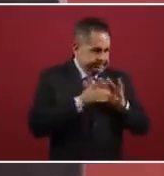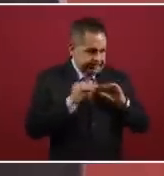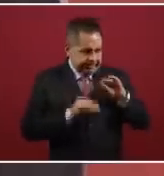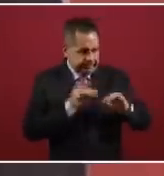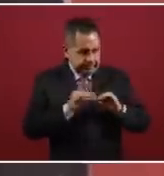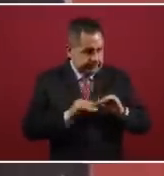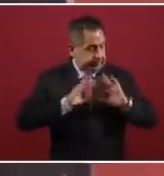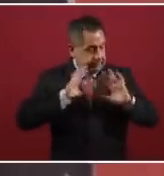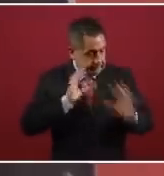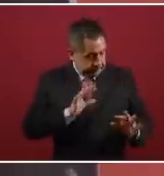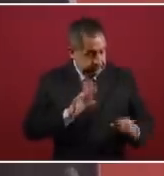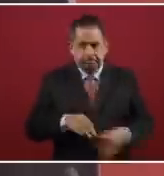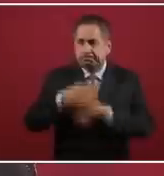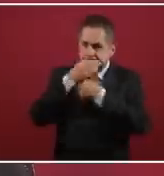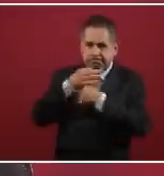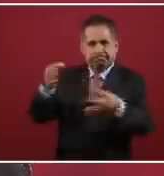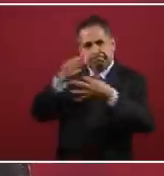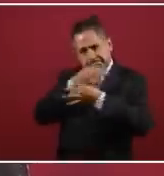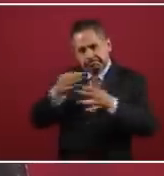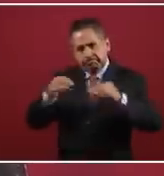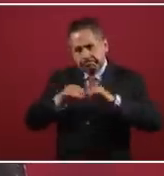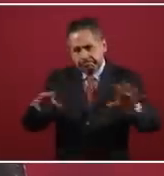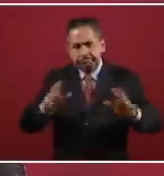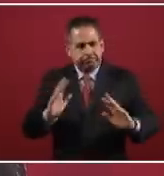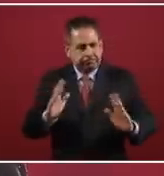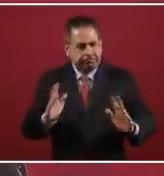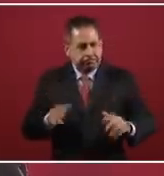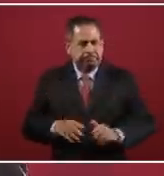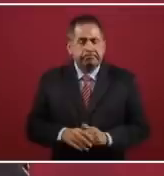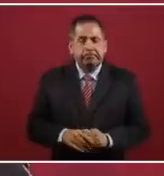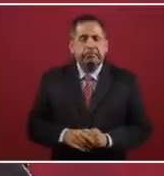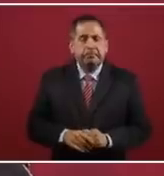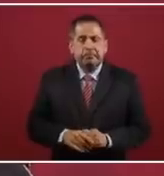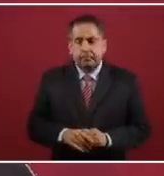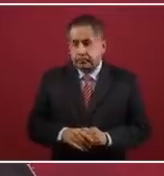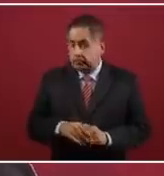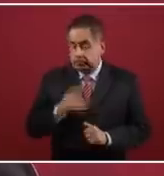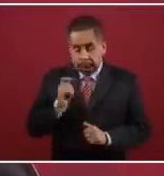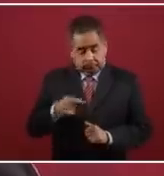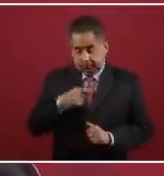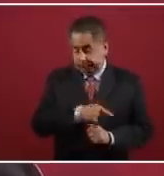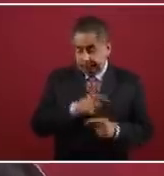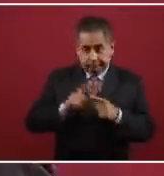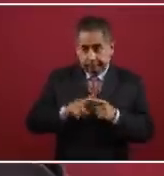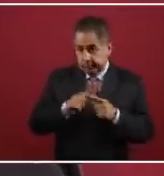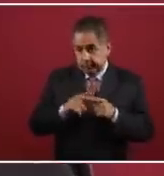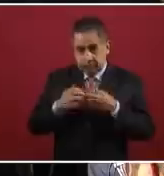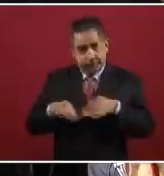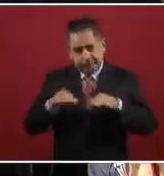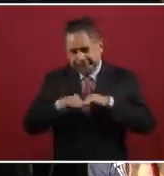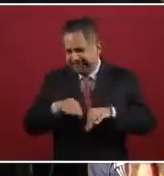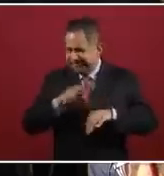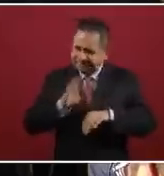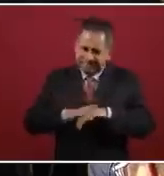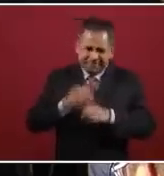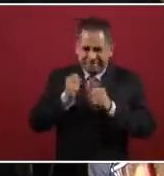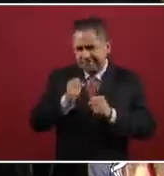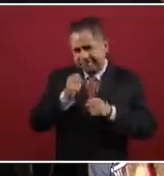en medios. Ya comenzamos. Y va a